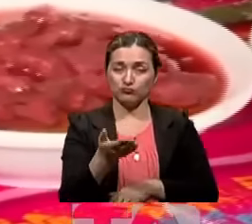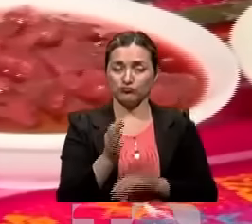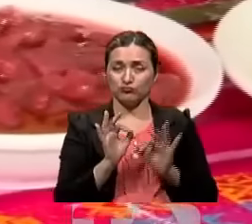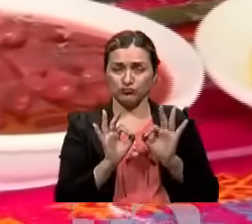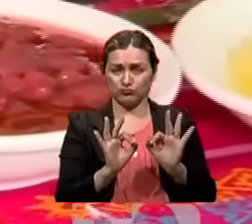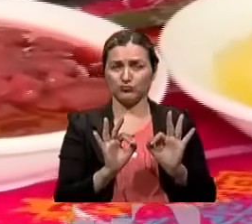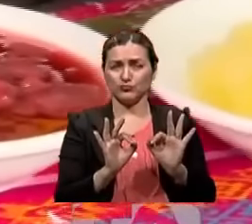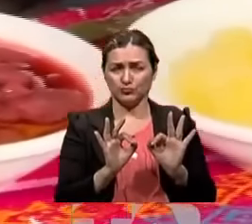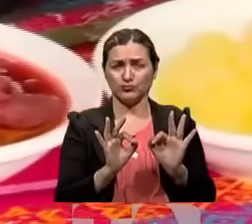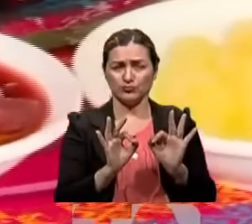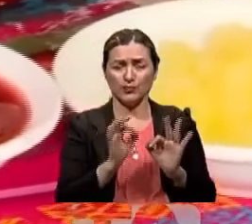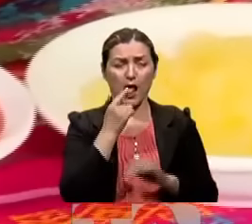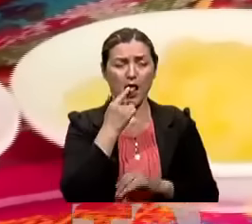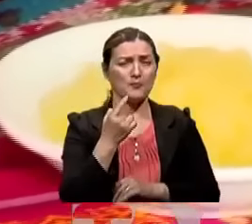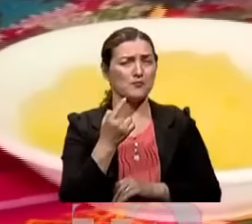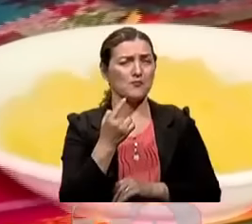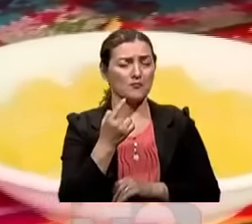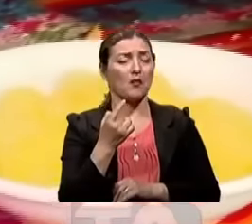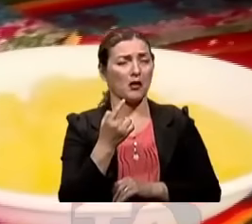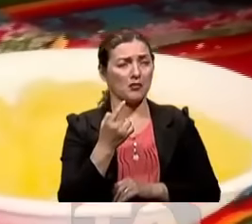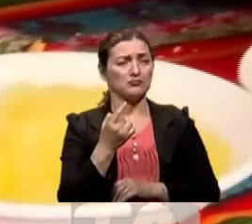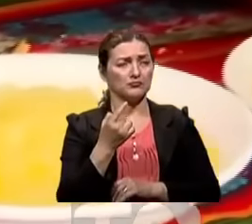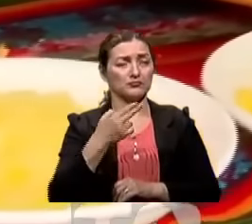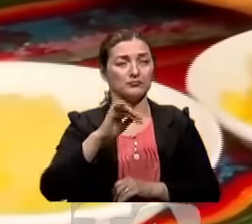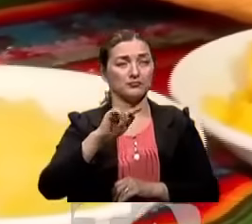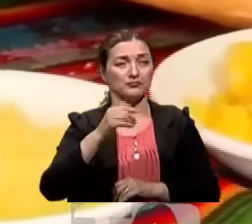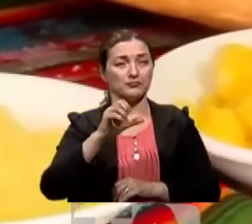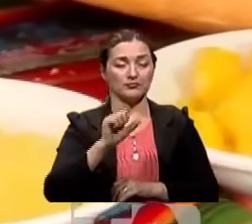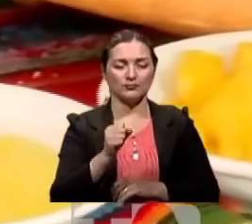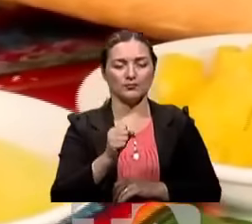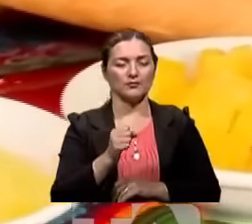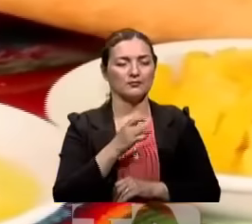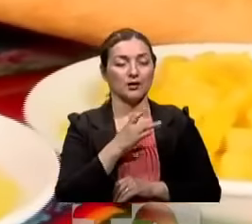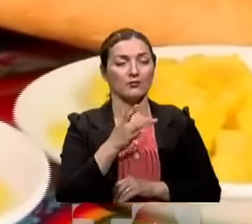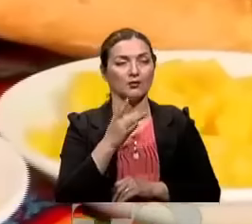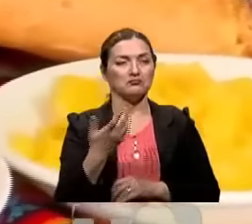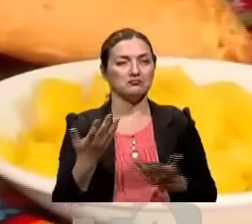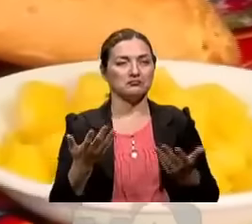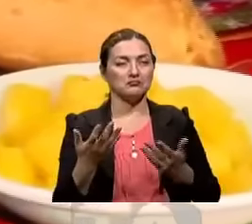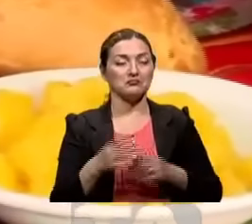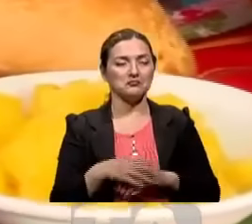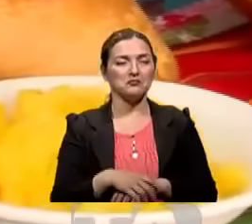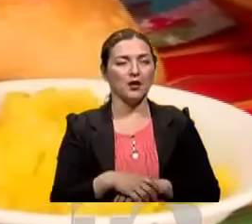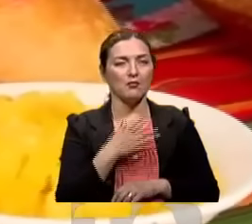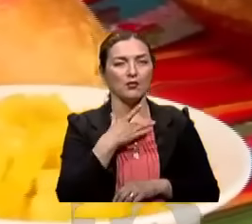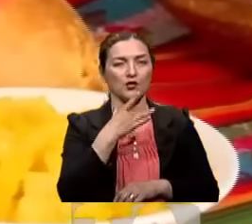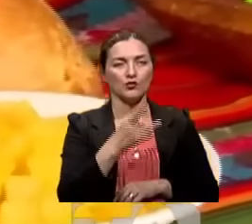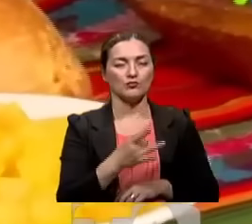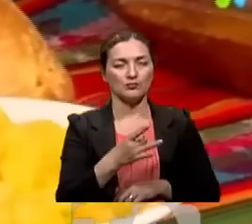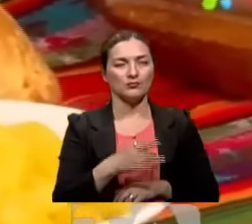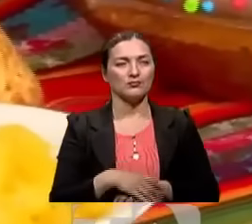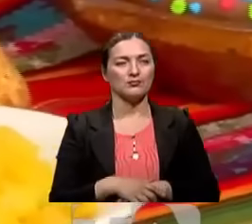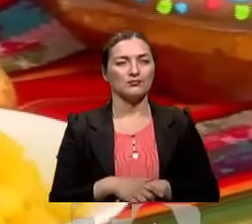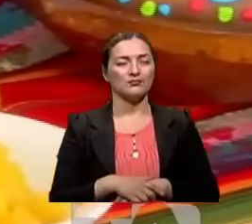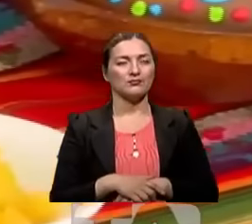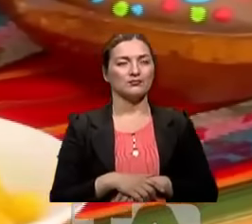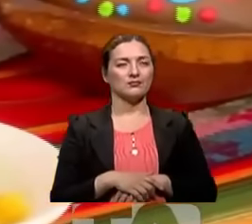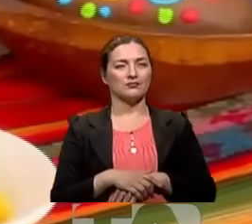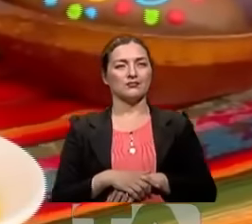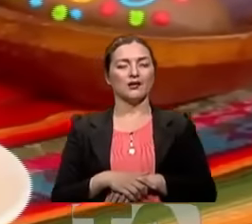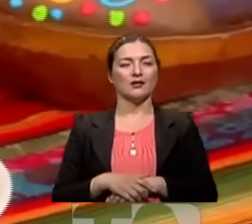buena, se siente el sabor de los higos con queso, a mí me encanta el pan con higos con queso, así que para mí está realmente